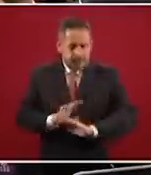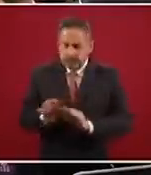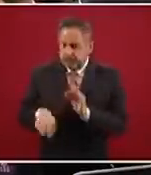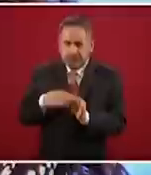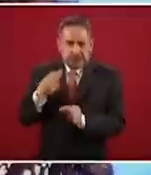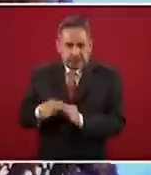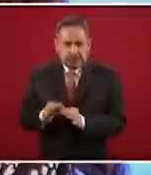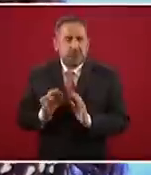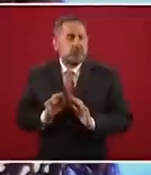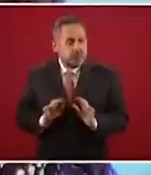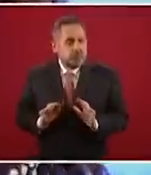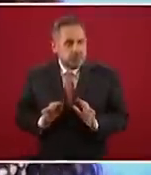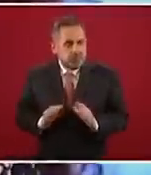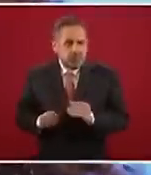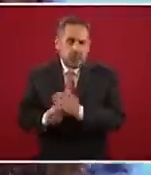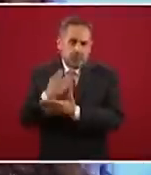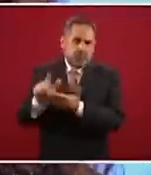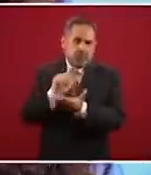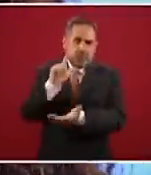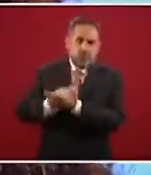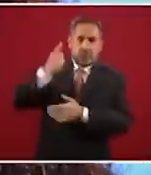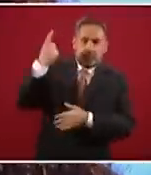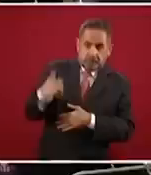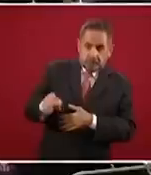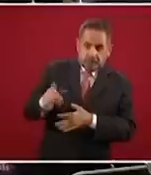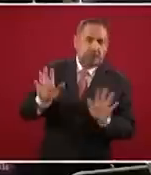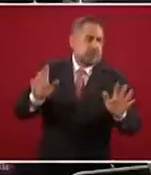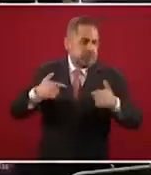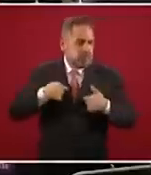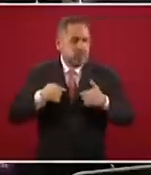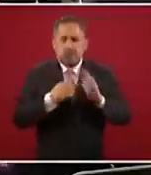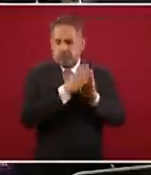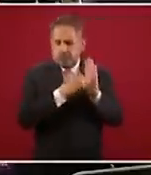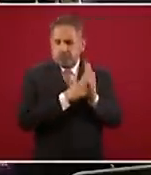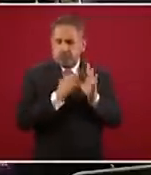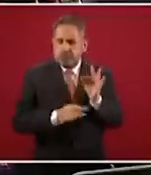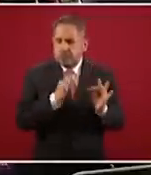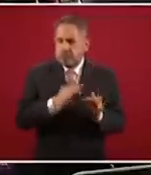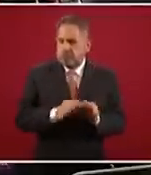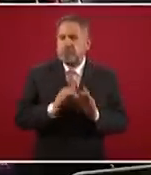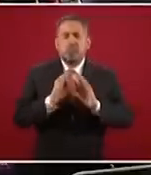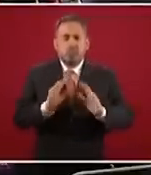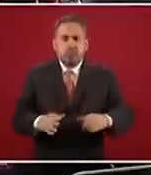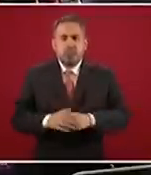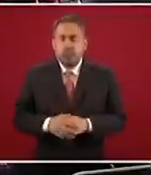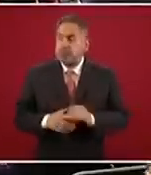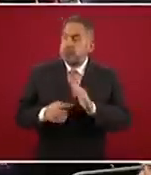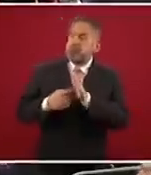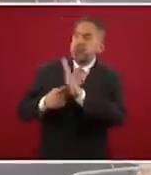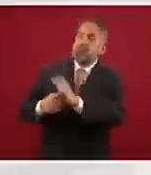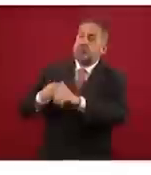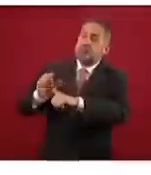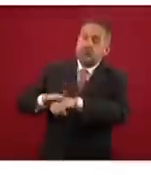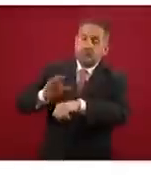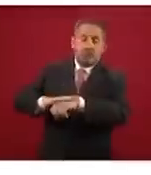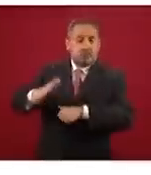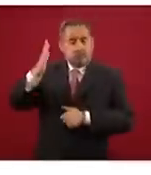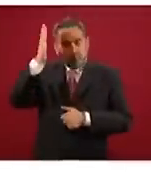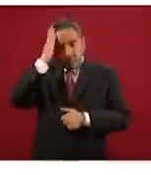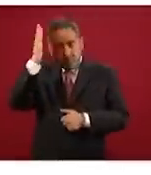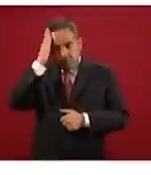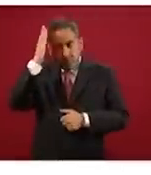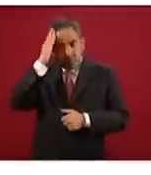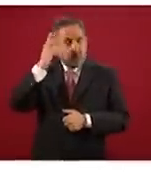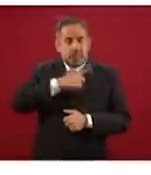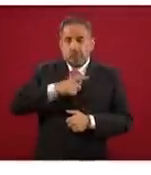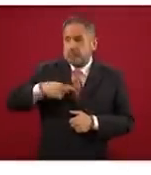conforme al nuevo marco legal, estableciendo que sus dirigentes deberán ser